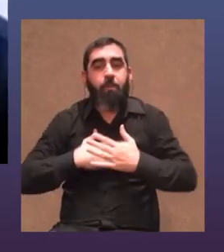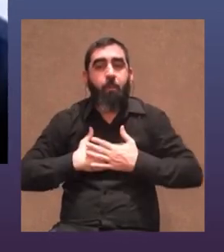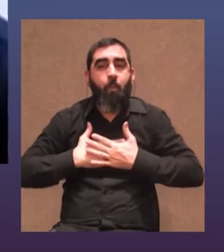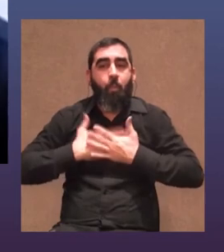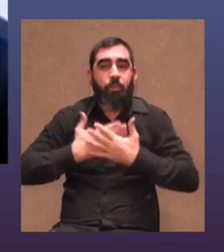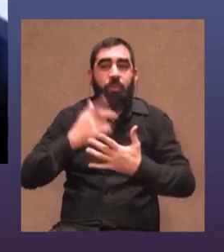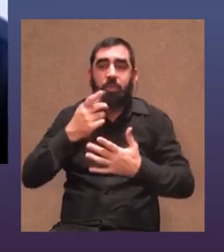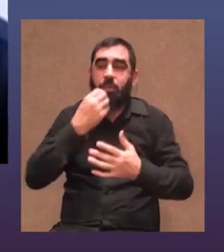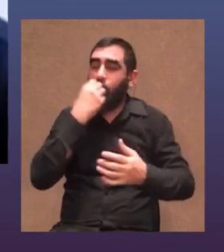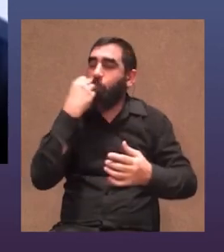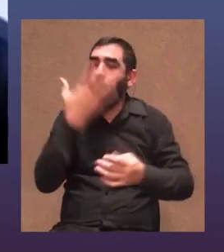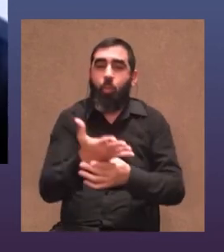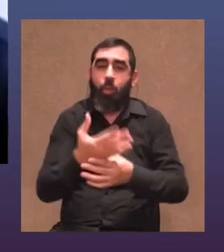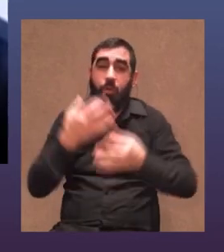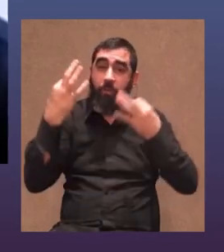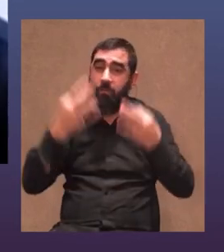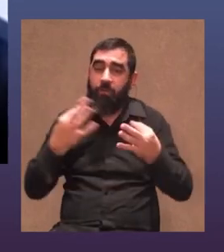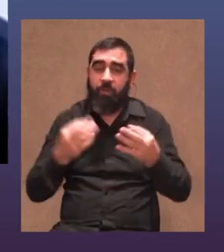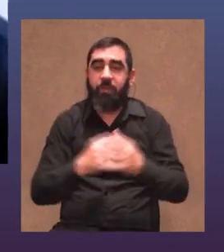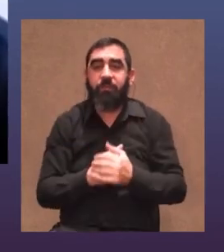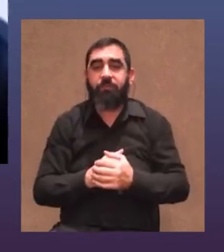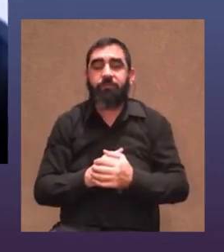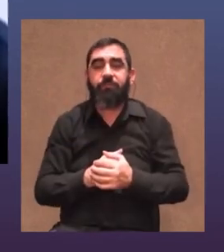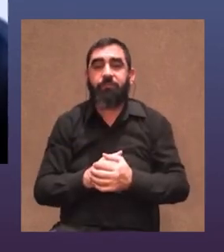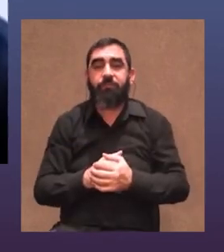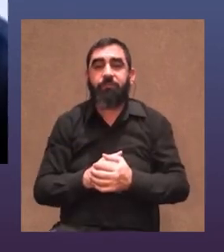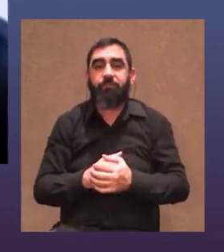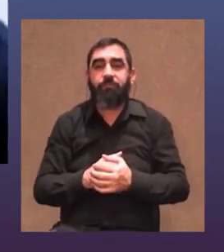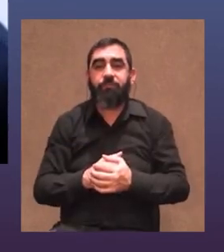es realmente grandioso.